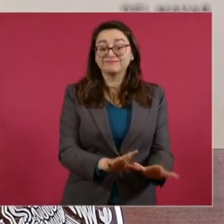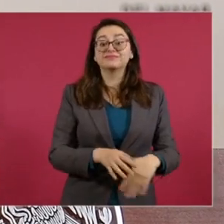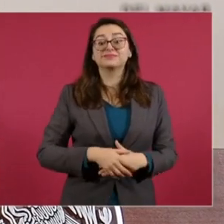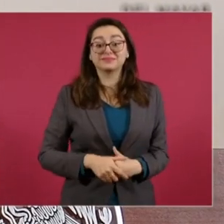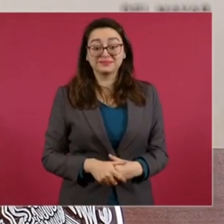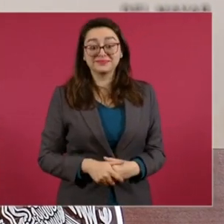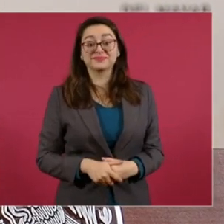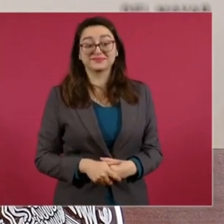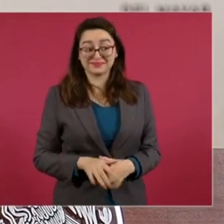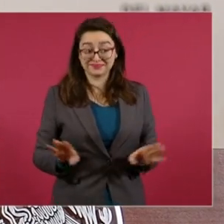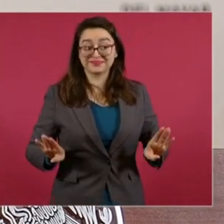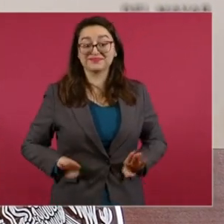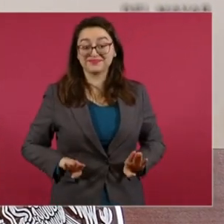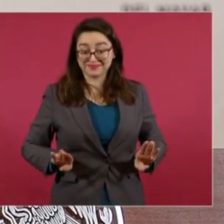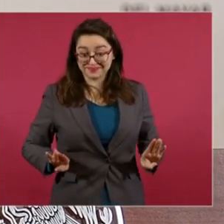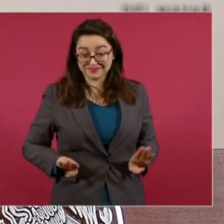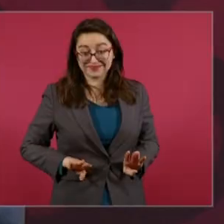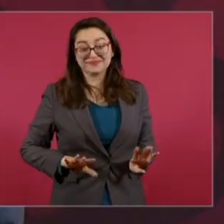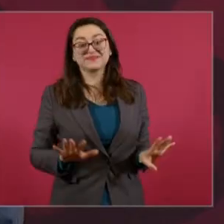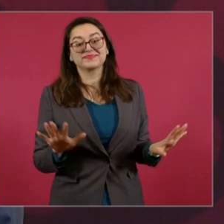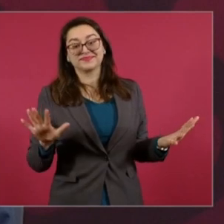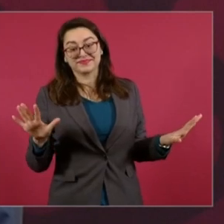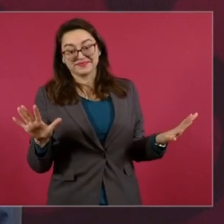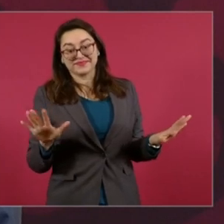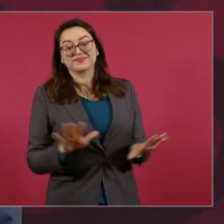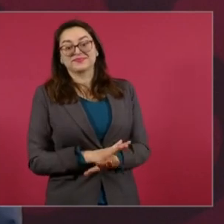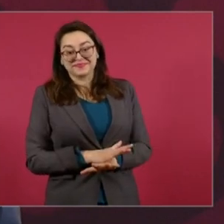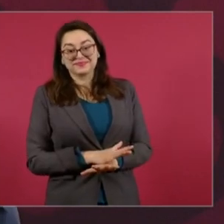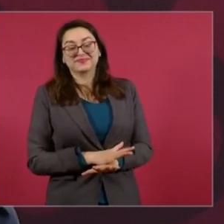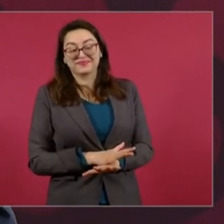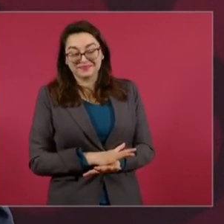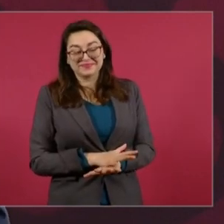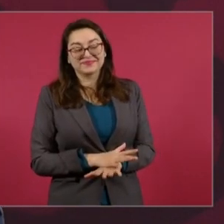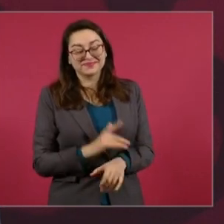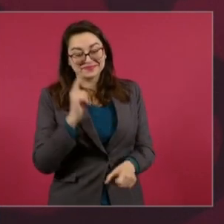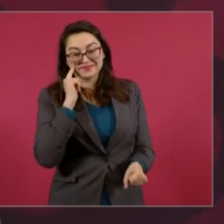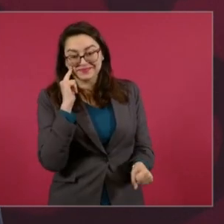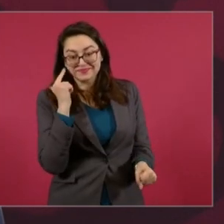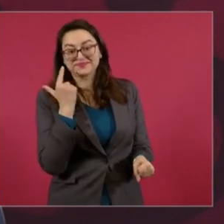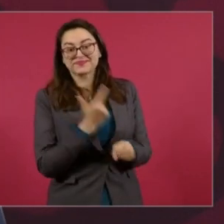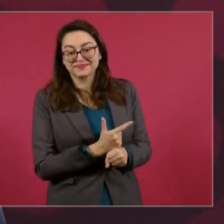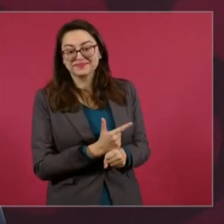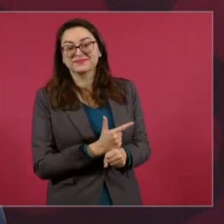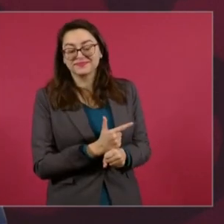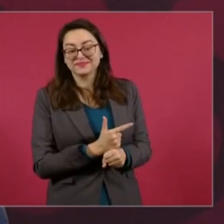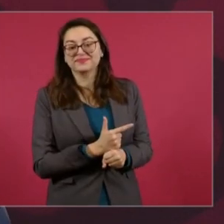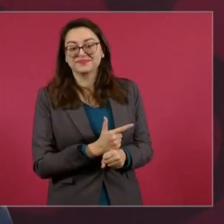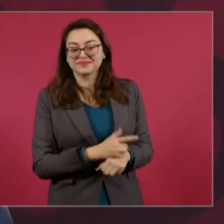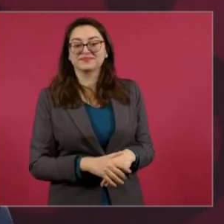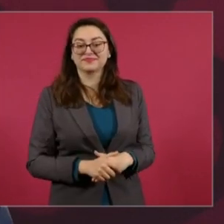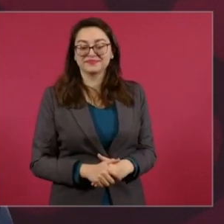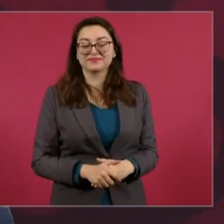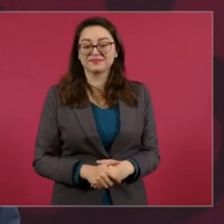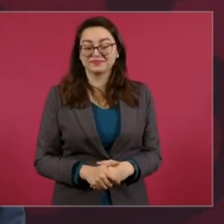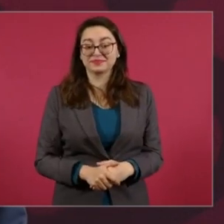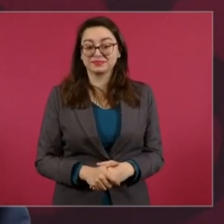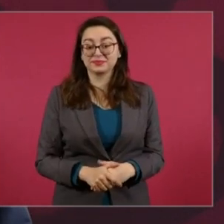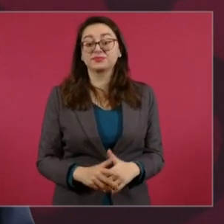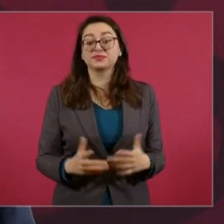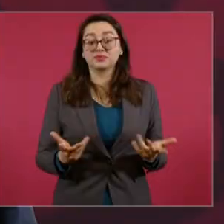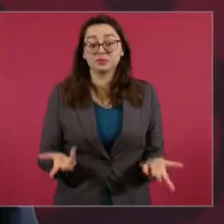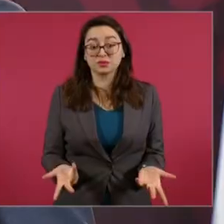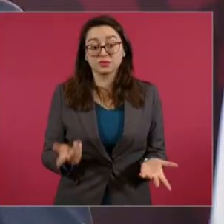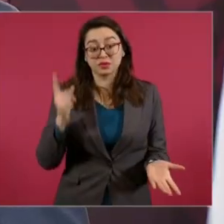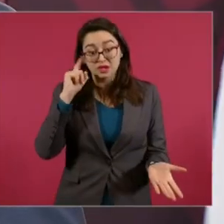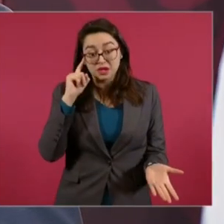fuimos nosotros candidatos. Entonces sí se nos lanzaban con todo. Creo que ha